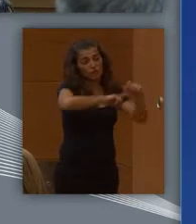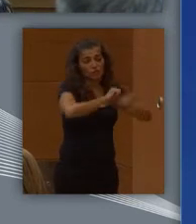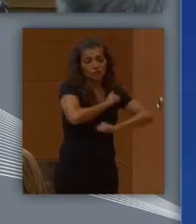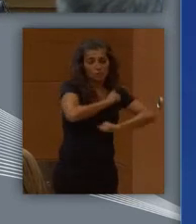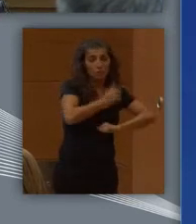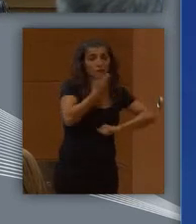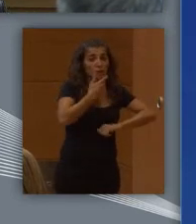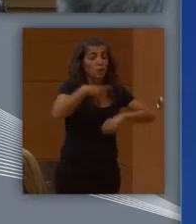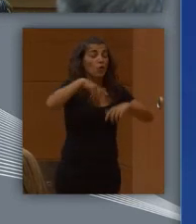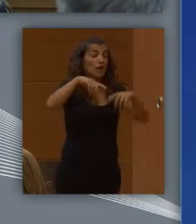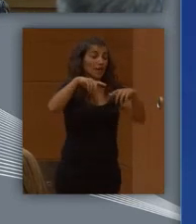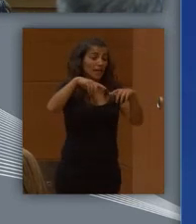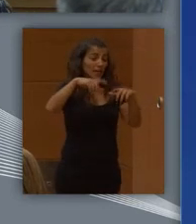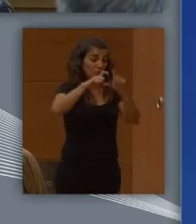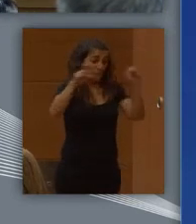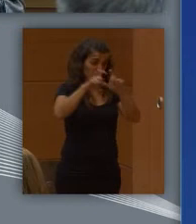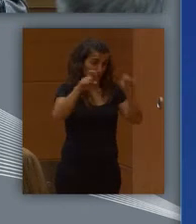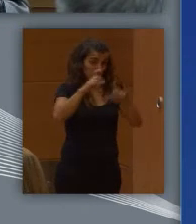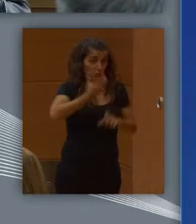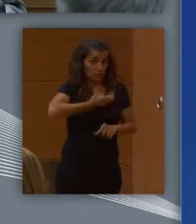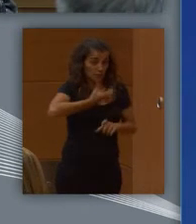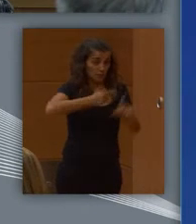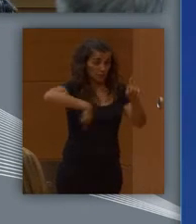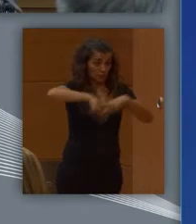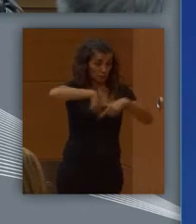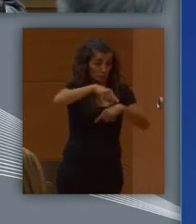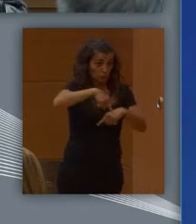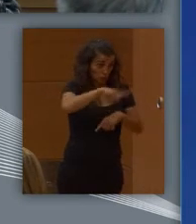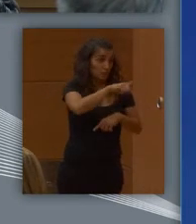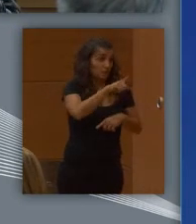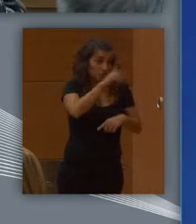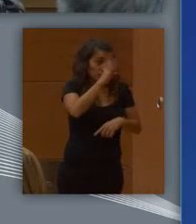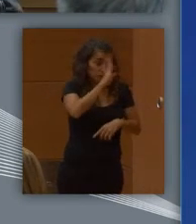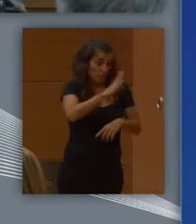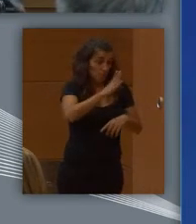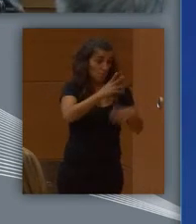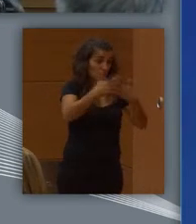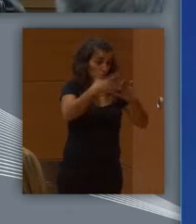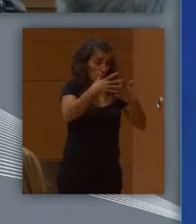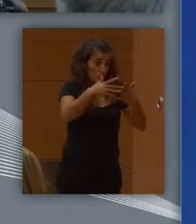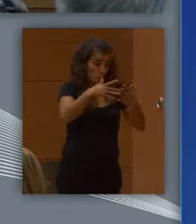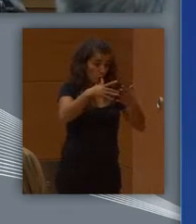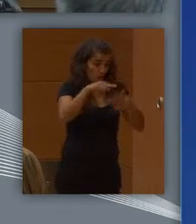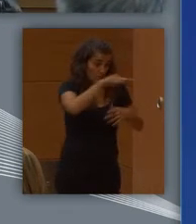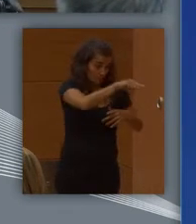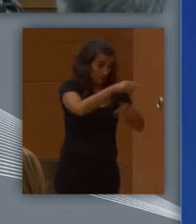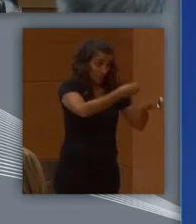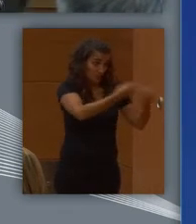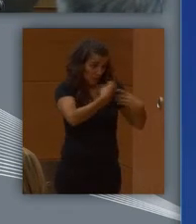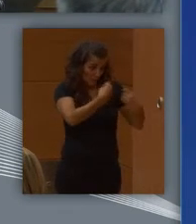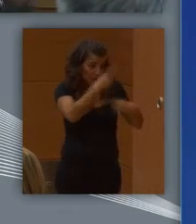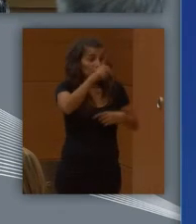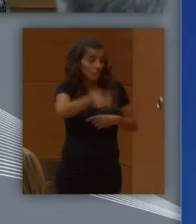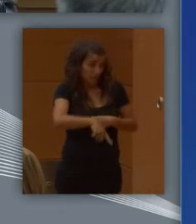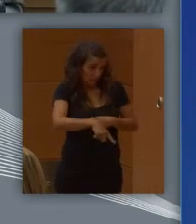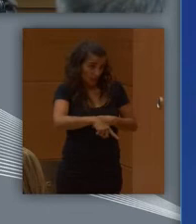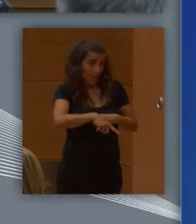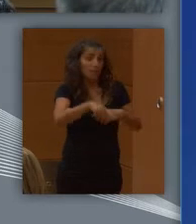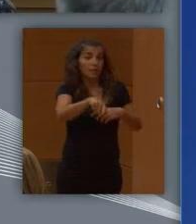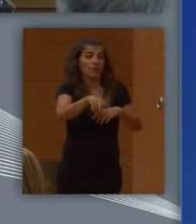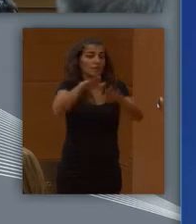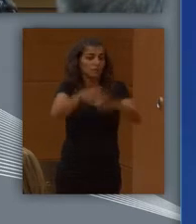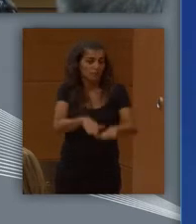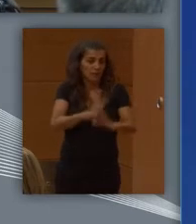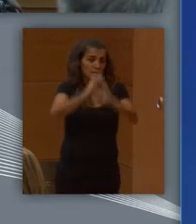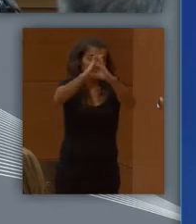nos la da de manera oral, y información también de puntos de interés que tenemos alrededor de esa parada. La verdad es que las posibilidades de